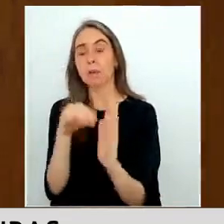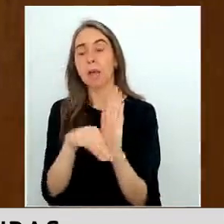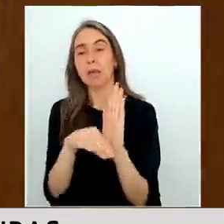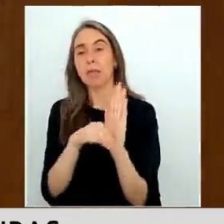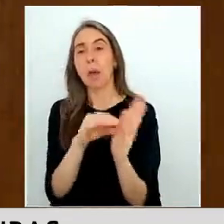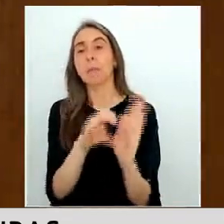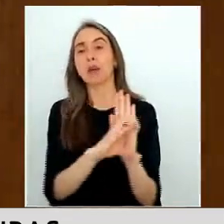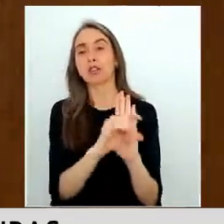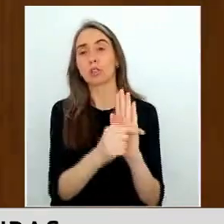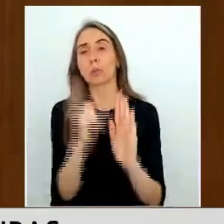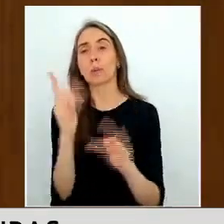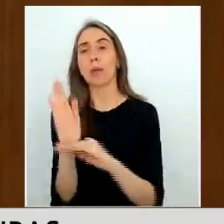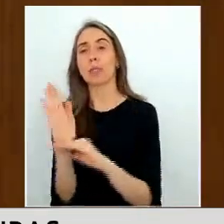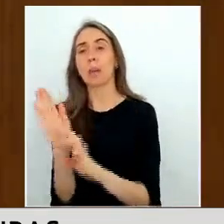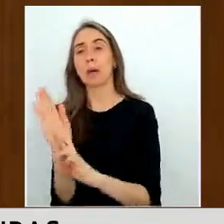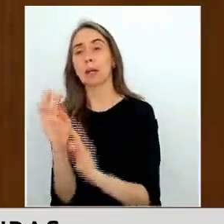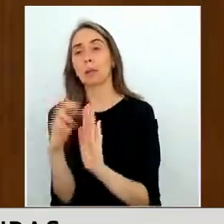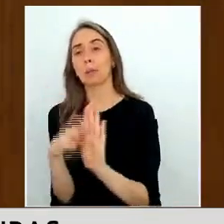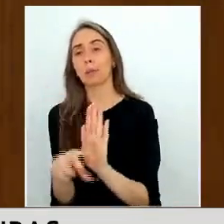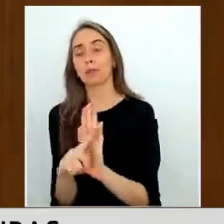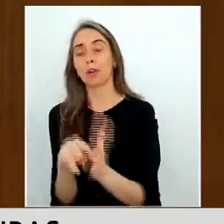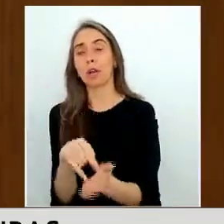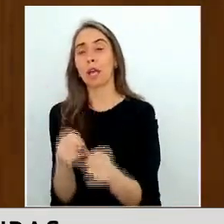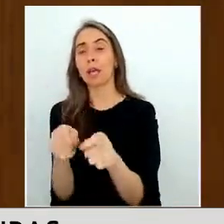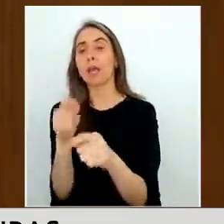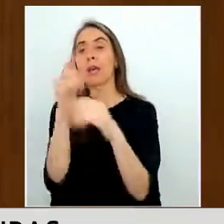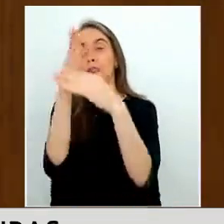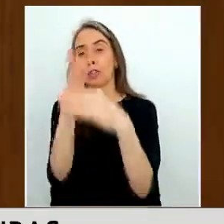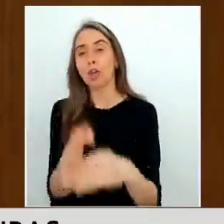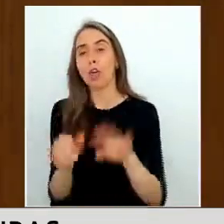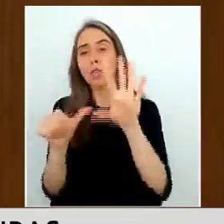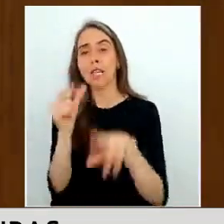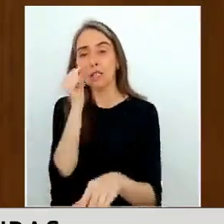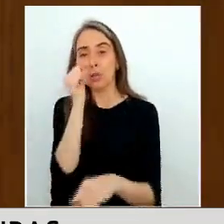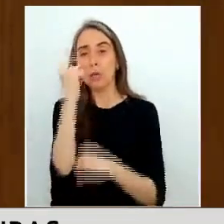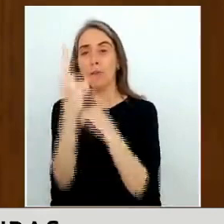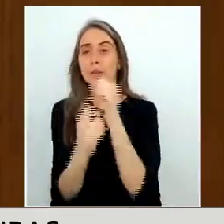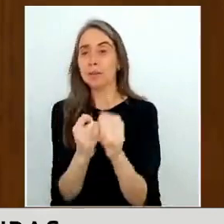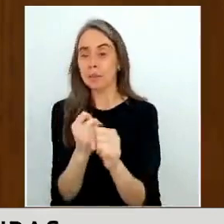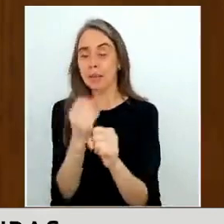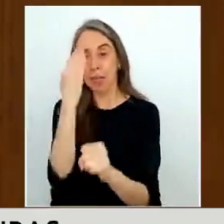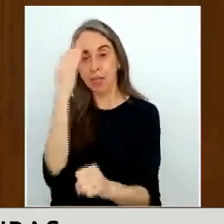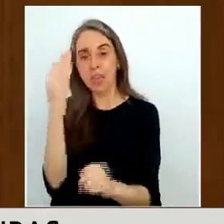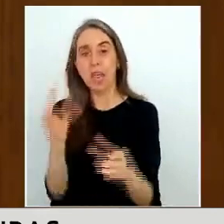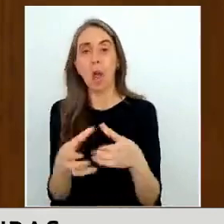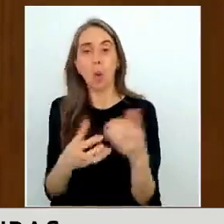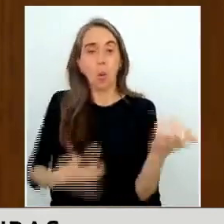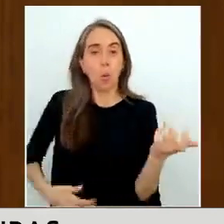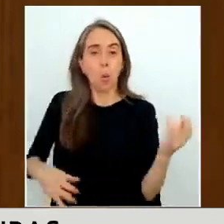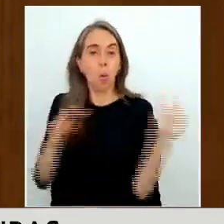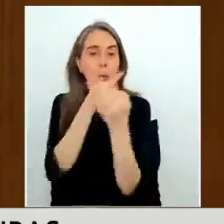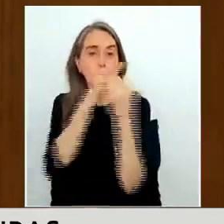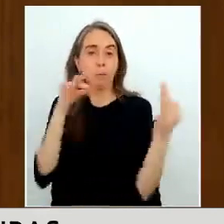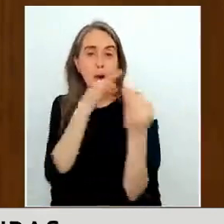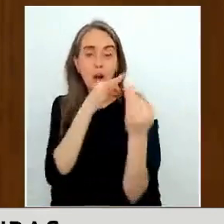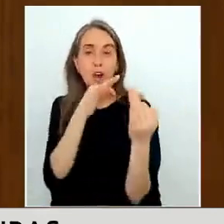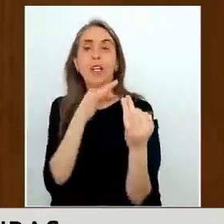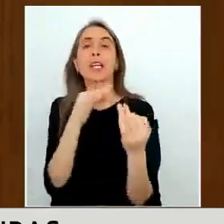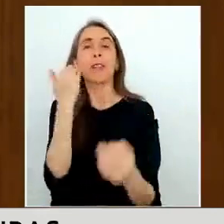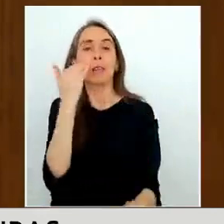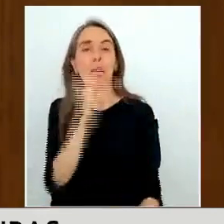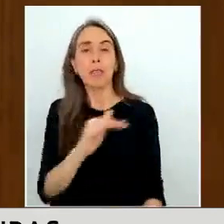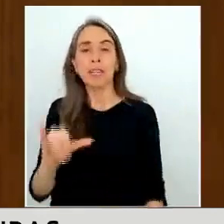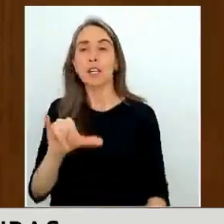reglamentario el proyecto de ley que declara el 16 de octubre de cada año como el Día de las bandas orquestas infantiles y juveniles